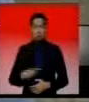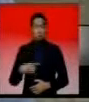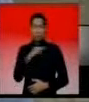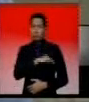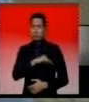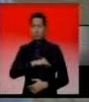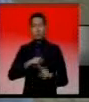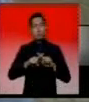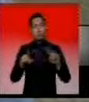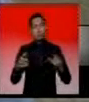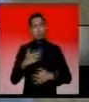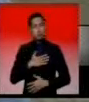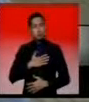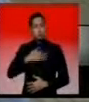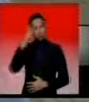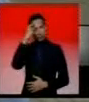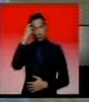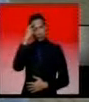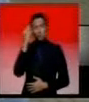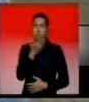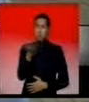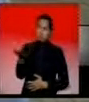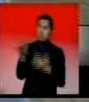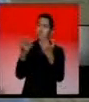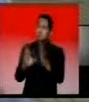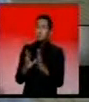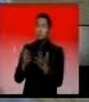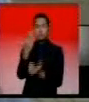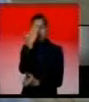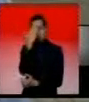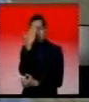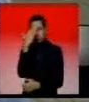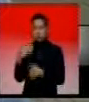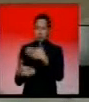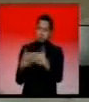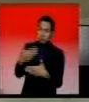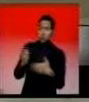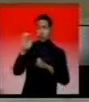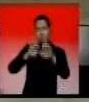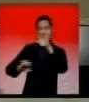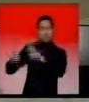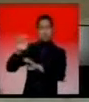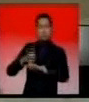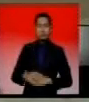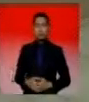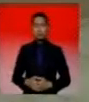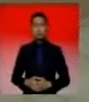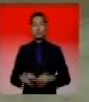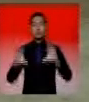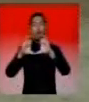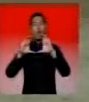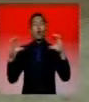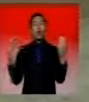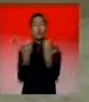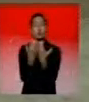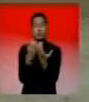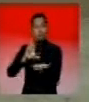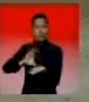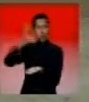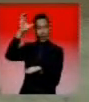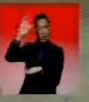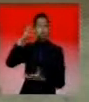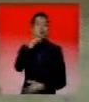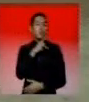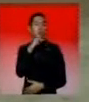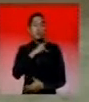ya está en conocimiento del ministerio y en los próximos días se va a intervenir. El Coliseo del Colegio Puerto Viejo en Manabí también funciona